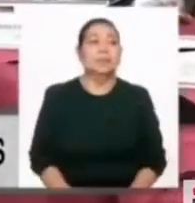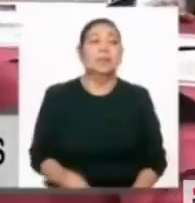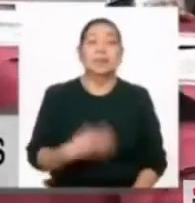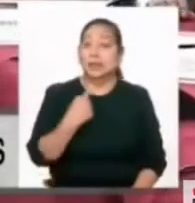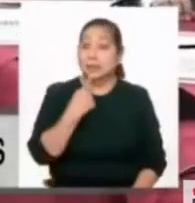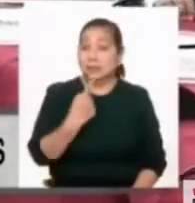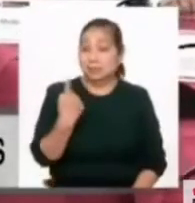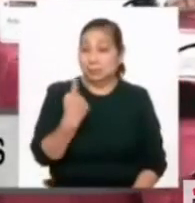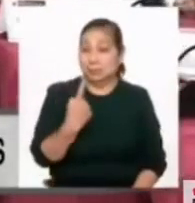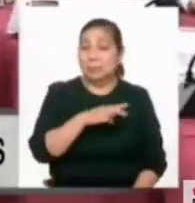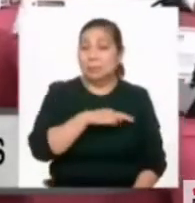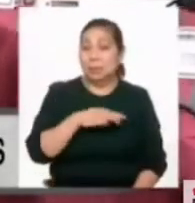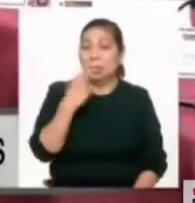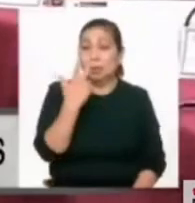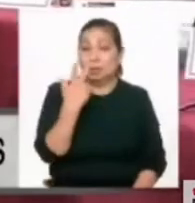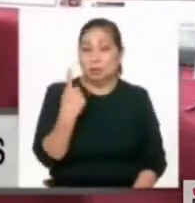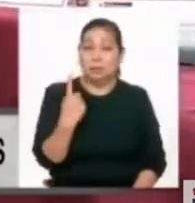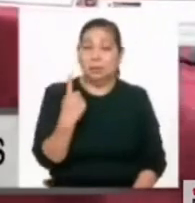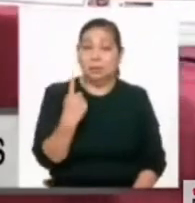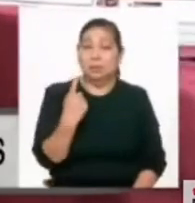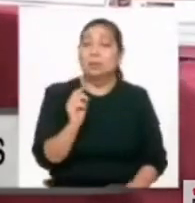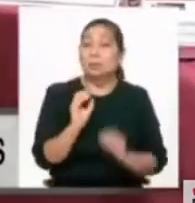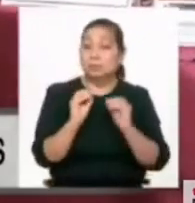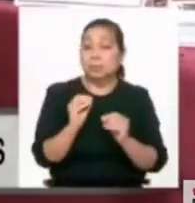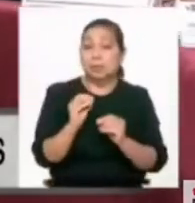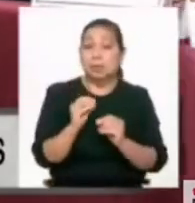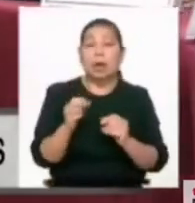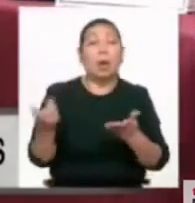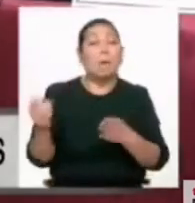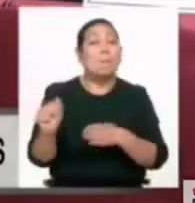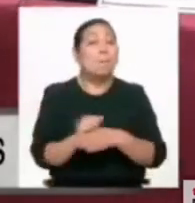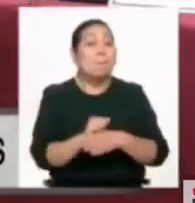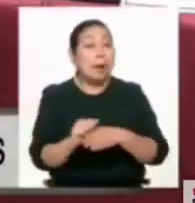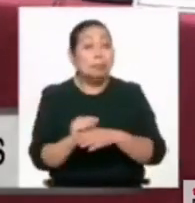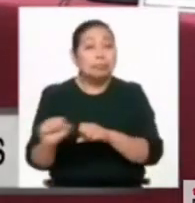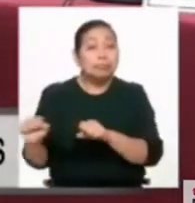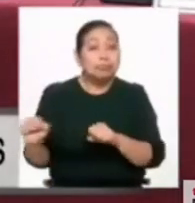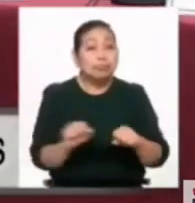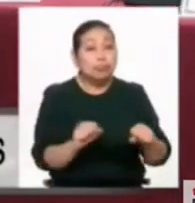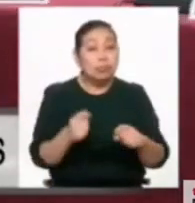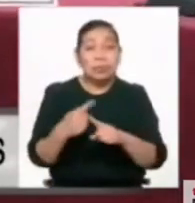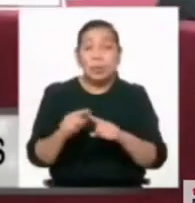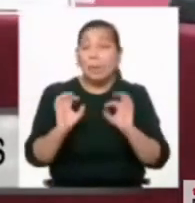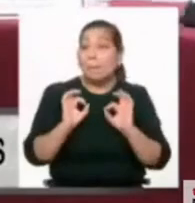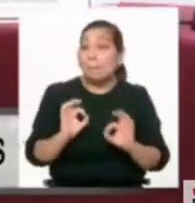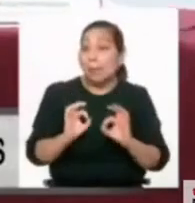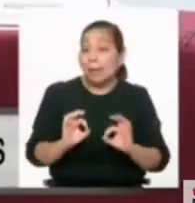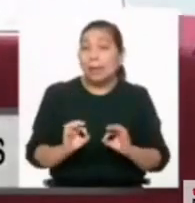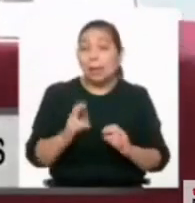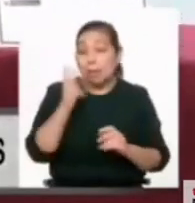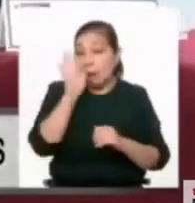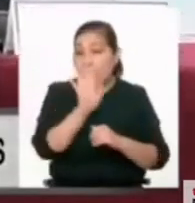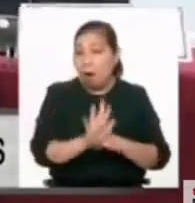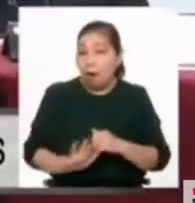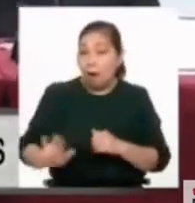Como ya lo mencionó el Premier, el día 31 se hará el primer simulacro de multipeligro a